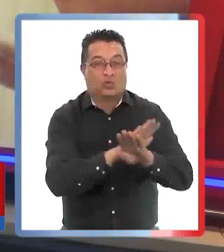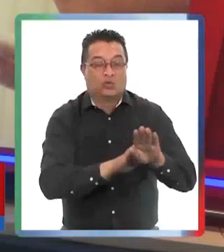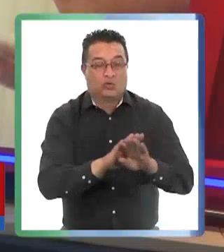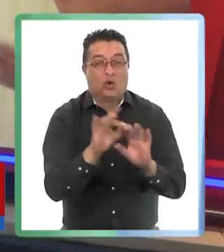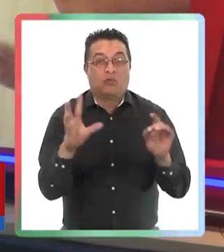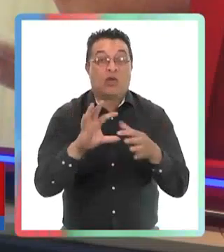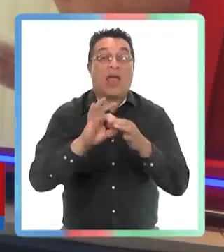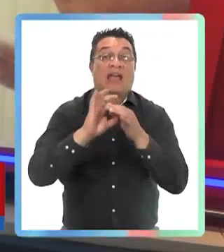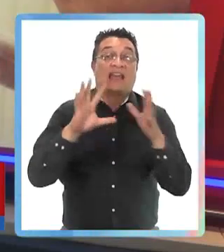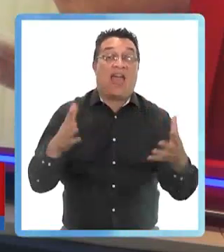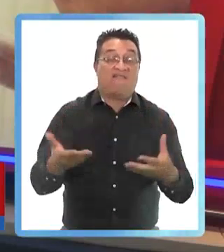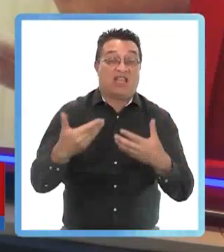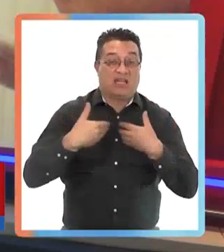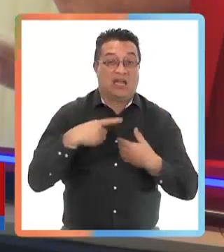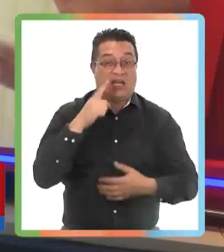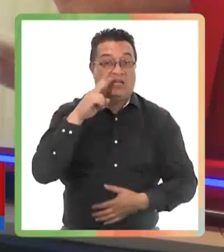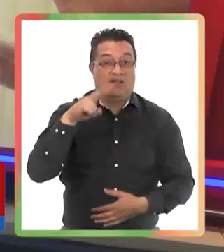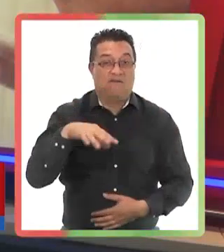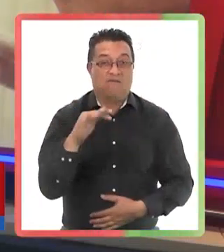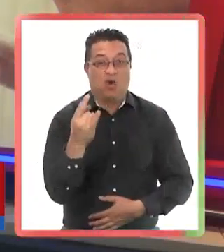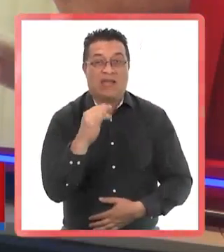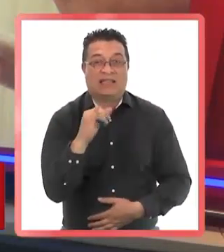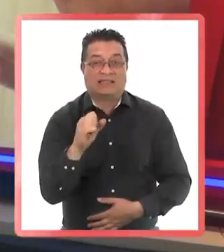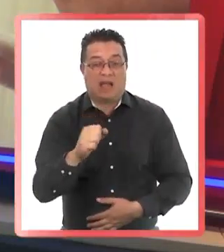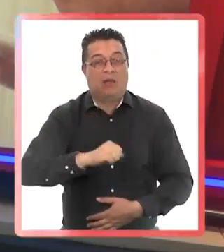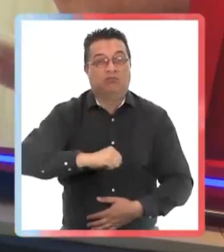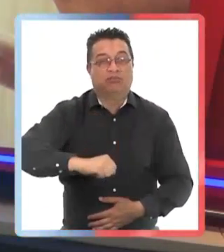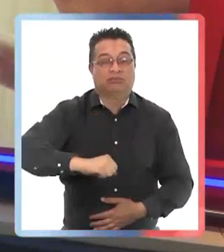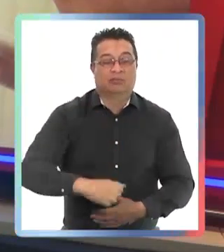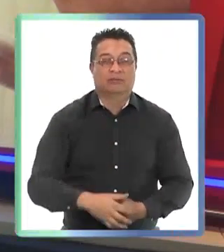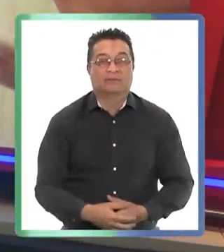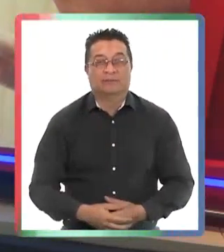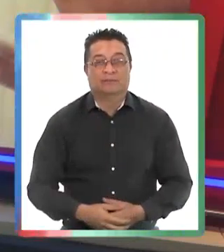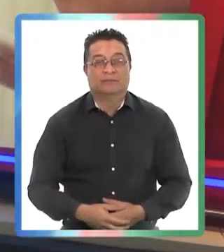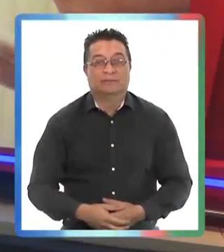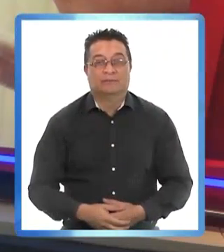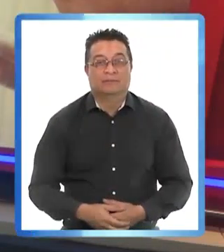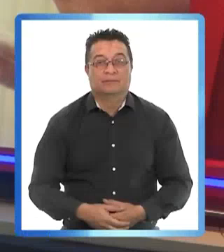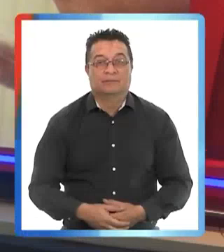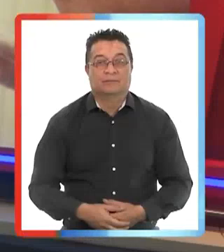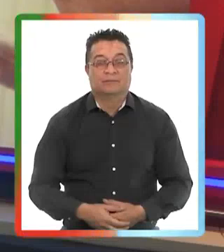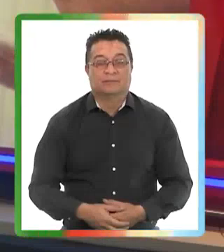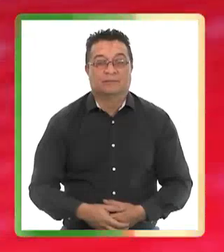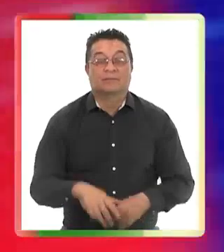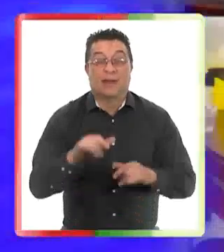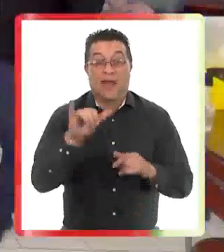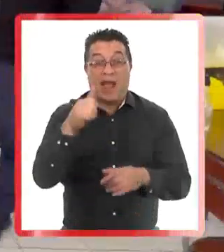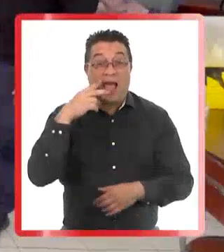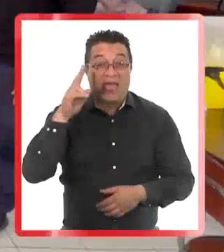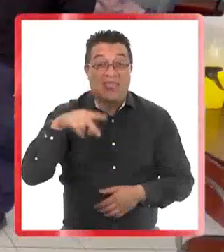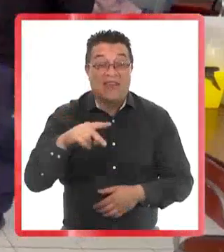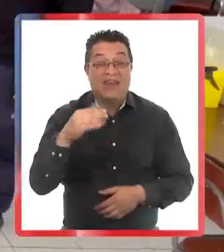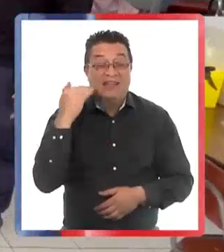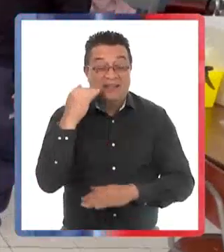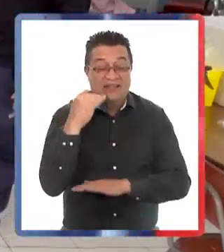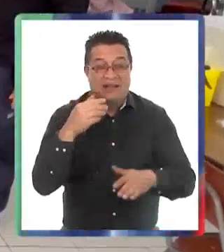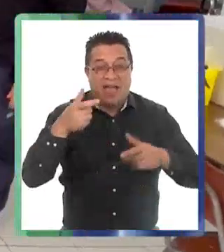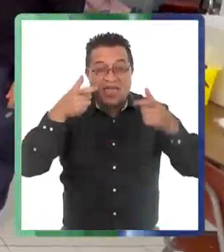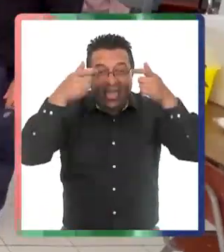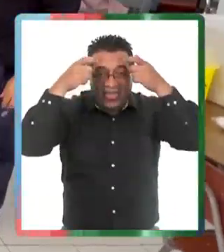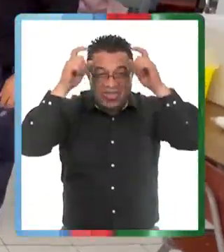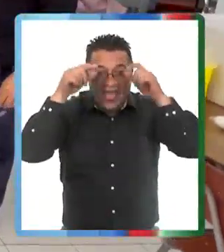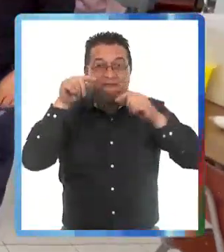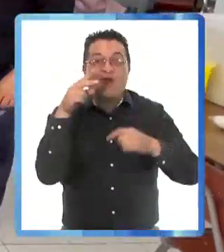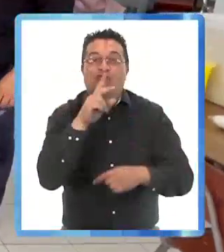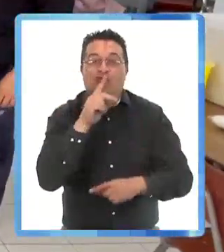hijos a recibir esta dosis que los va a proteger de un cuadro grave de influenza. Antofagasta TV nos informa. En el